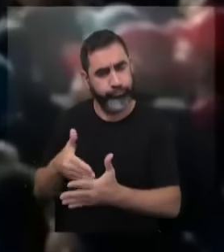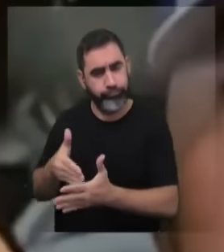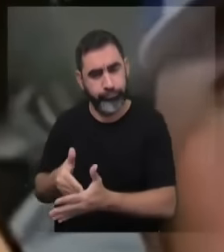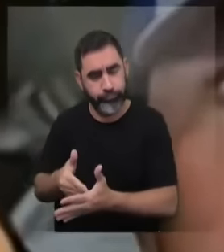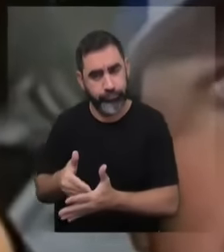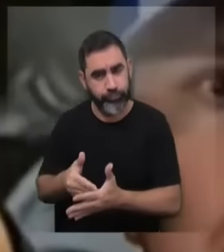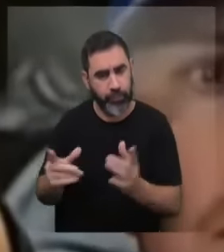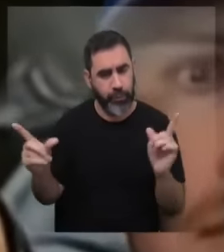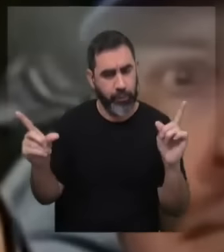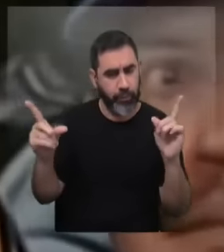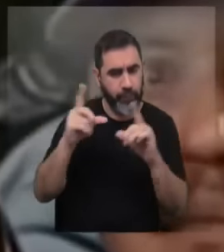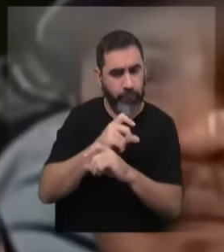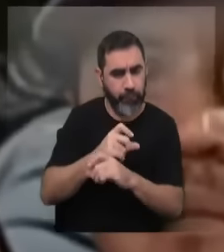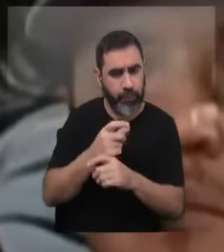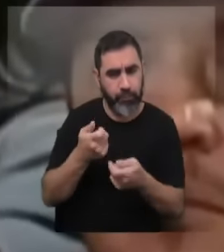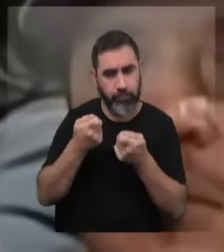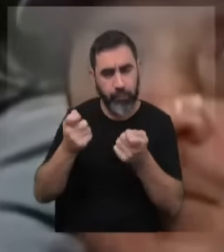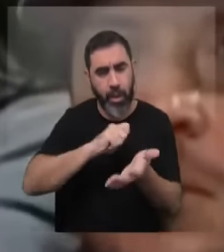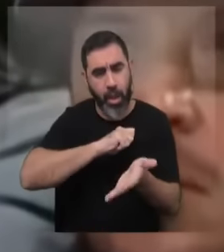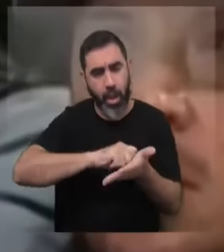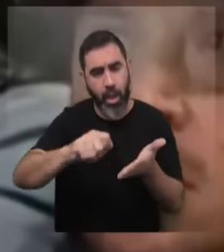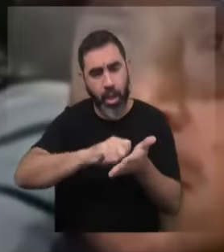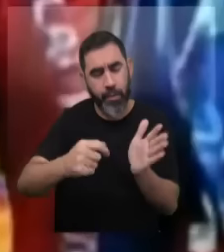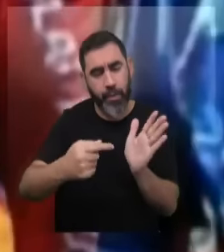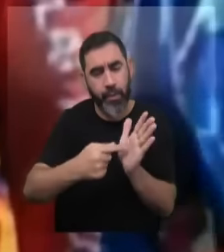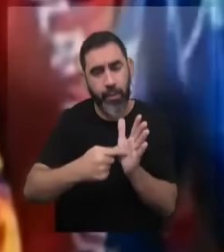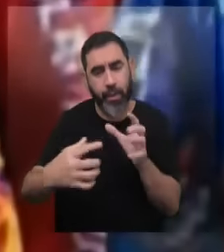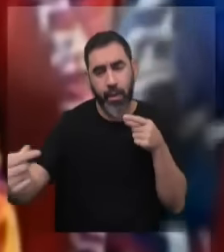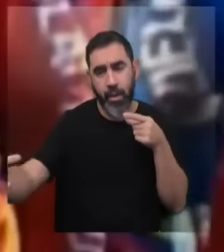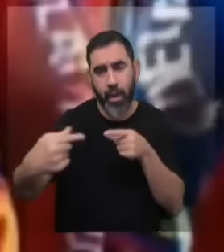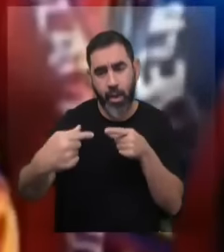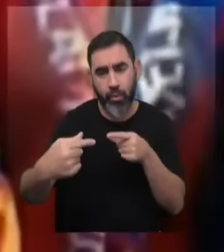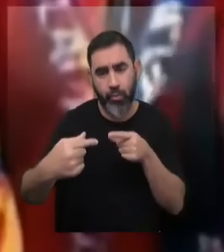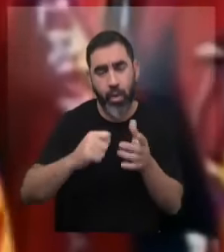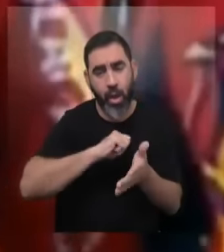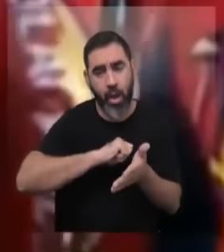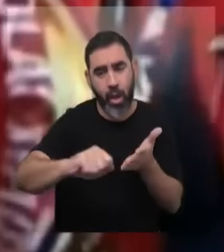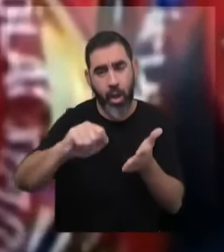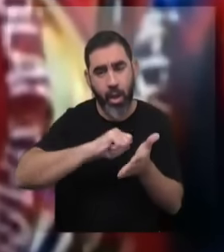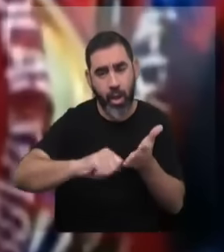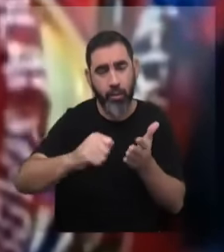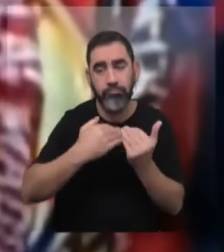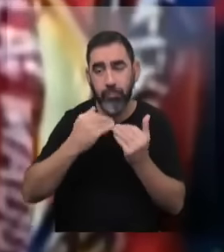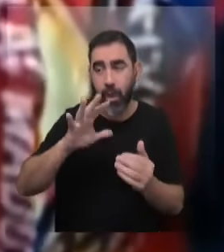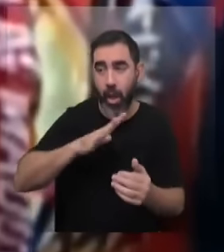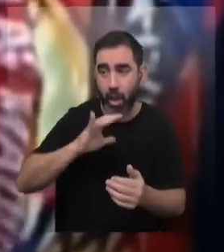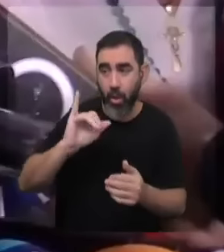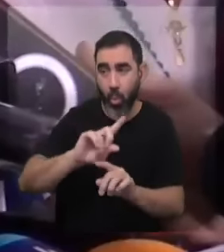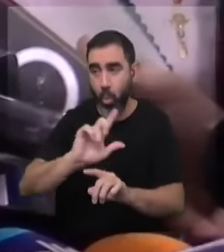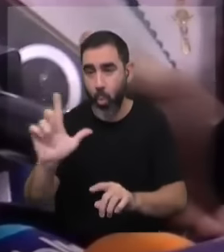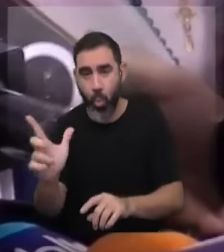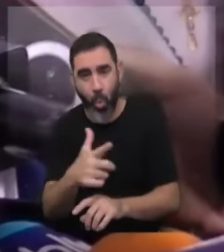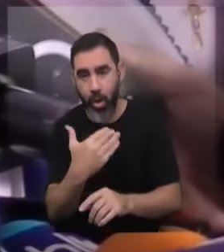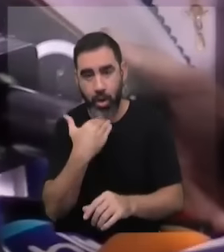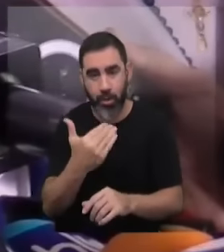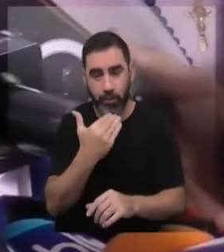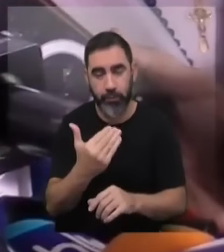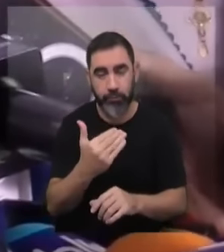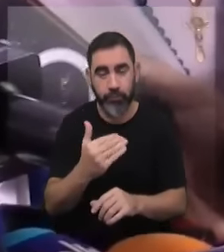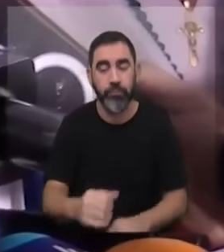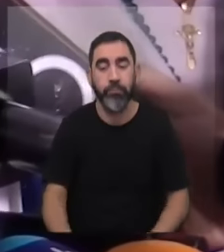aparecían dificultades para entregarle las actas a los delegados de la oposición actas que no se sabe si están la